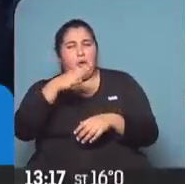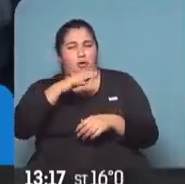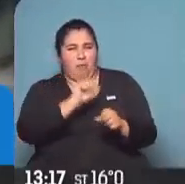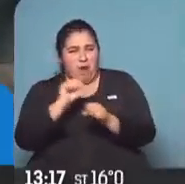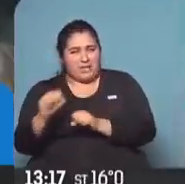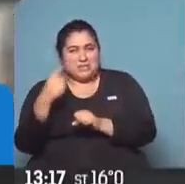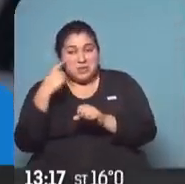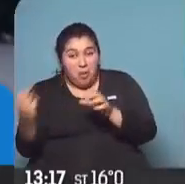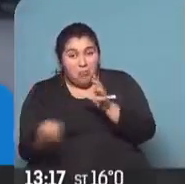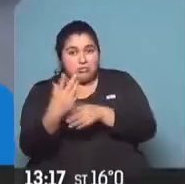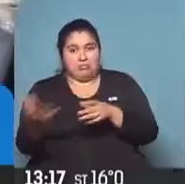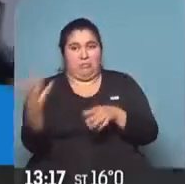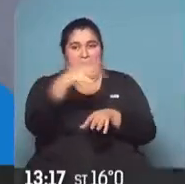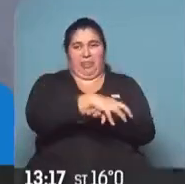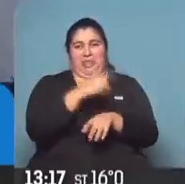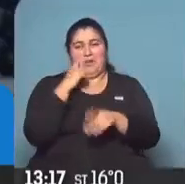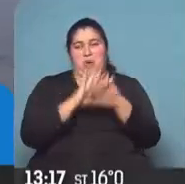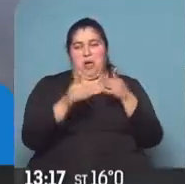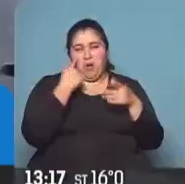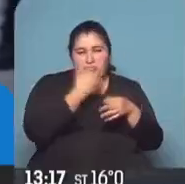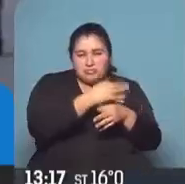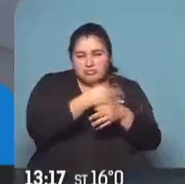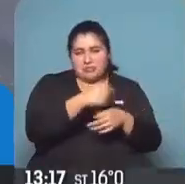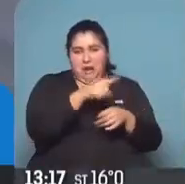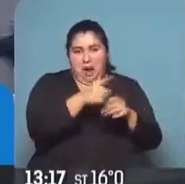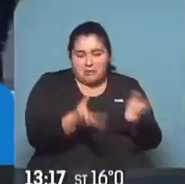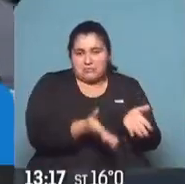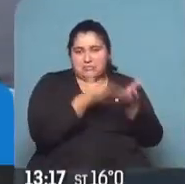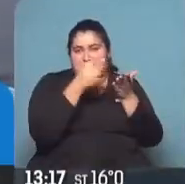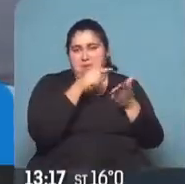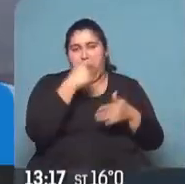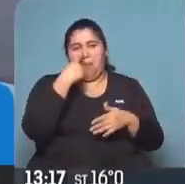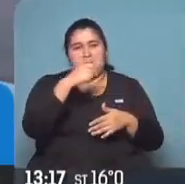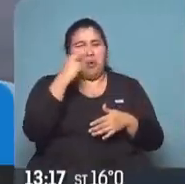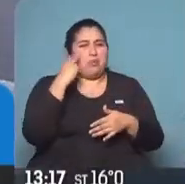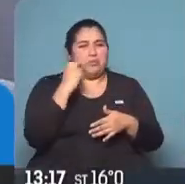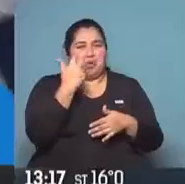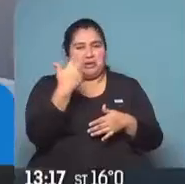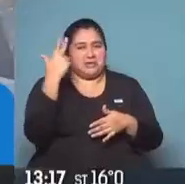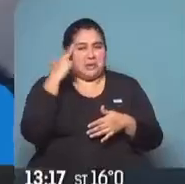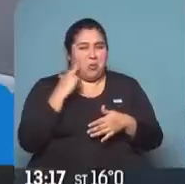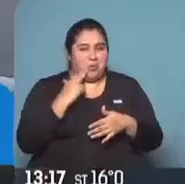incluso a los primeros efectivos de la fuerza a partir de enero de 1939